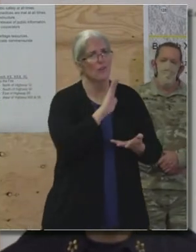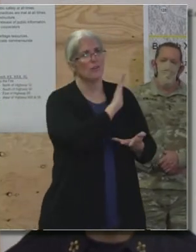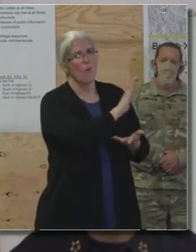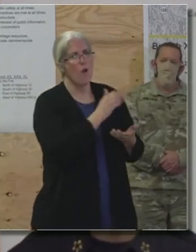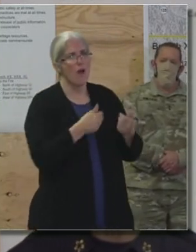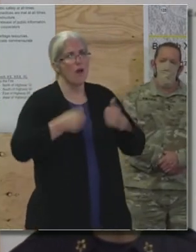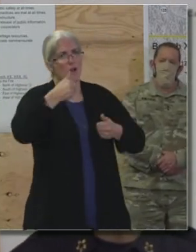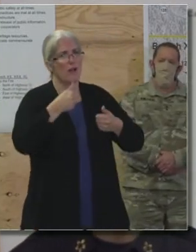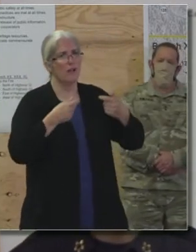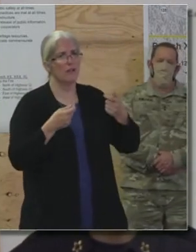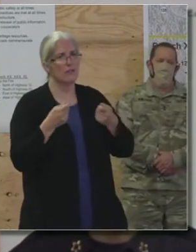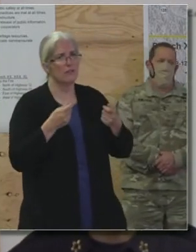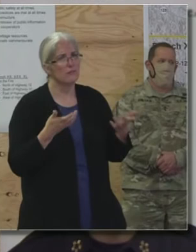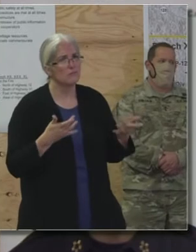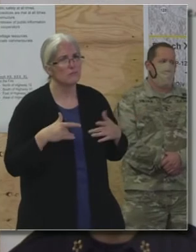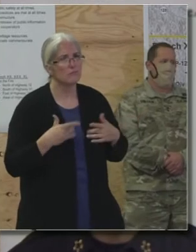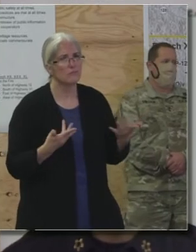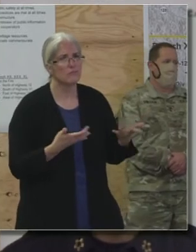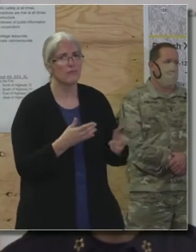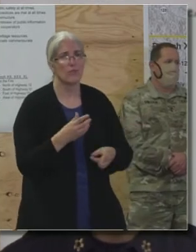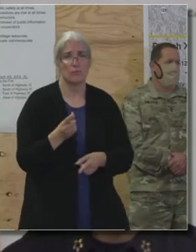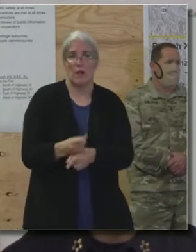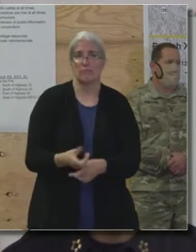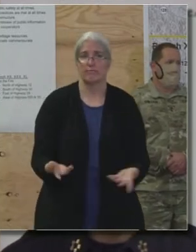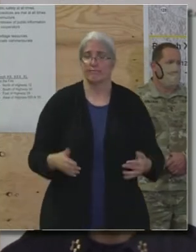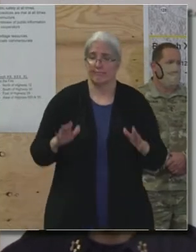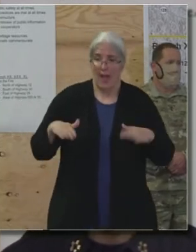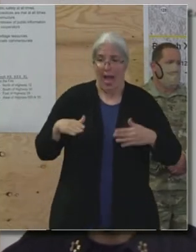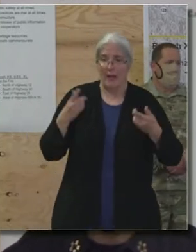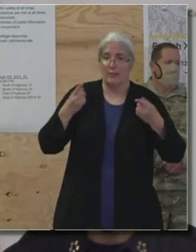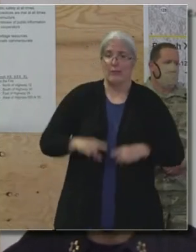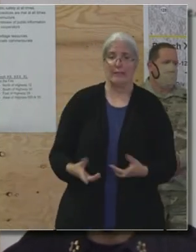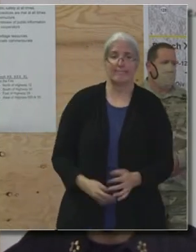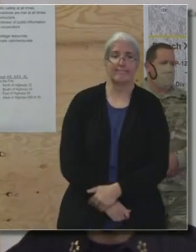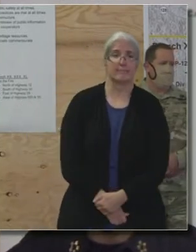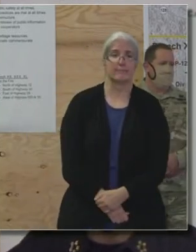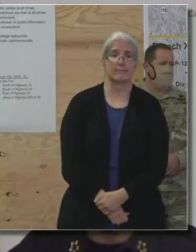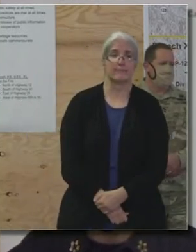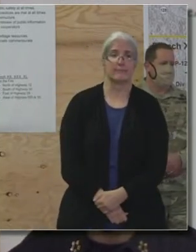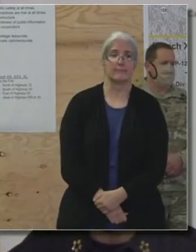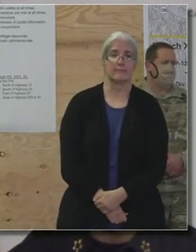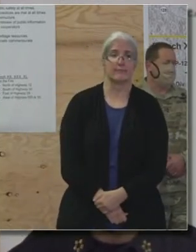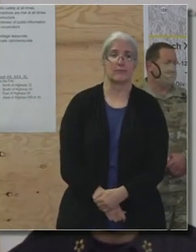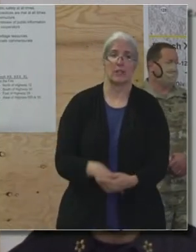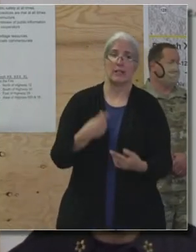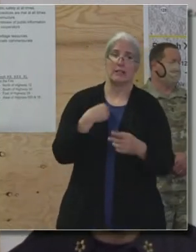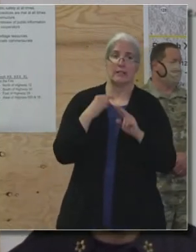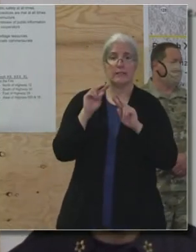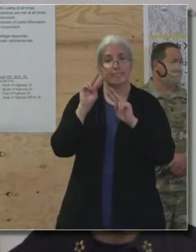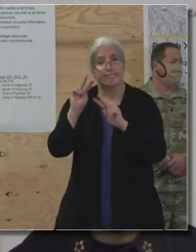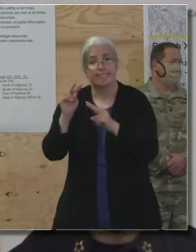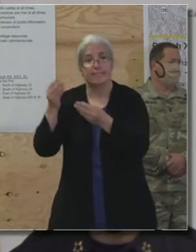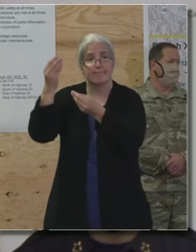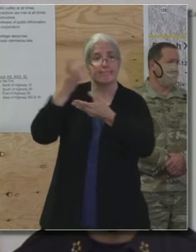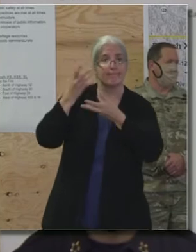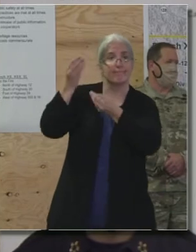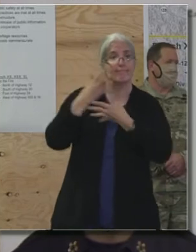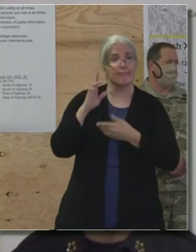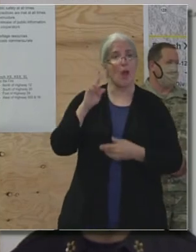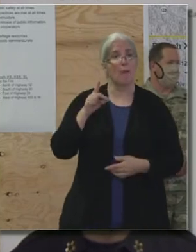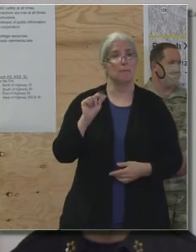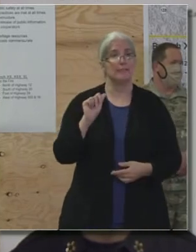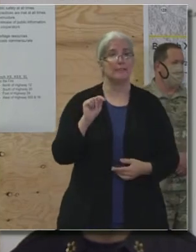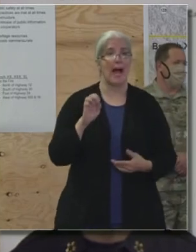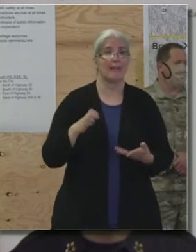administración bueno pues eso es correcto anticipamos ponerlos al día sobre eso trabajamos tiempo